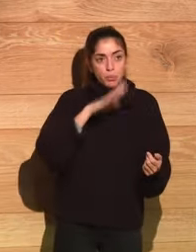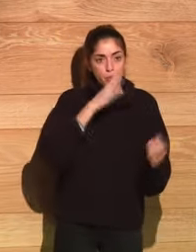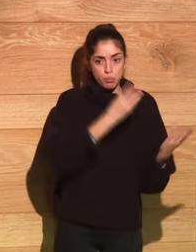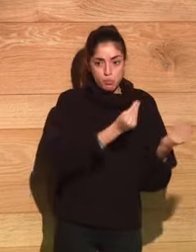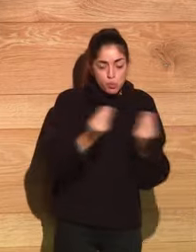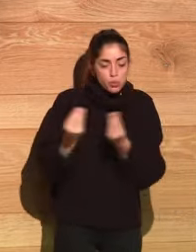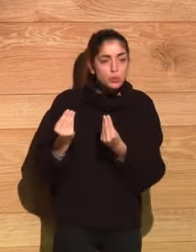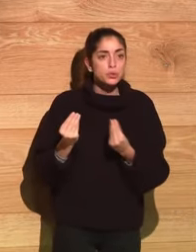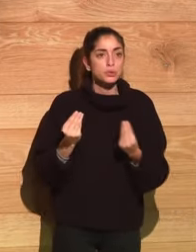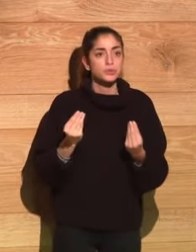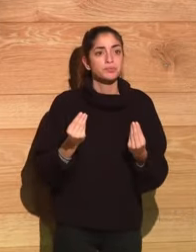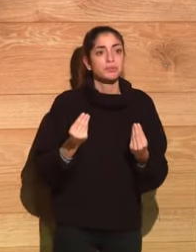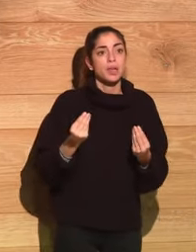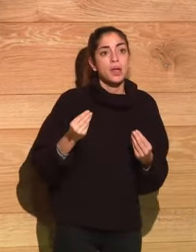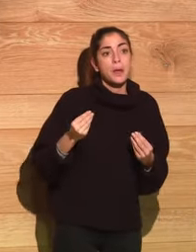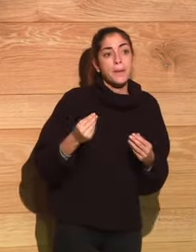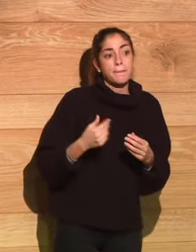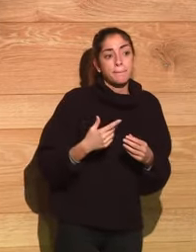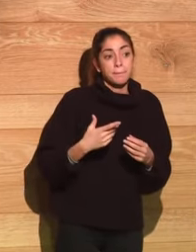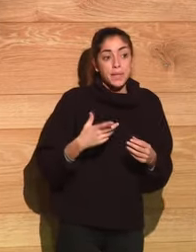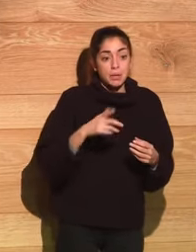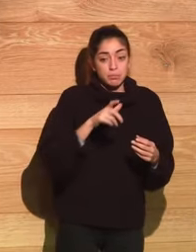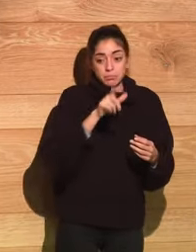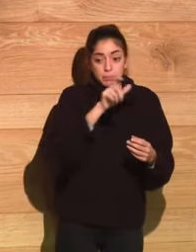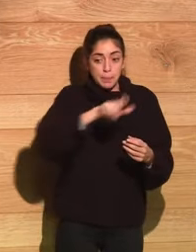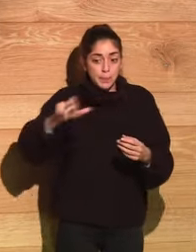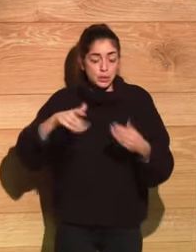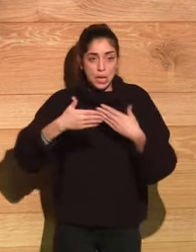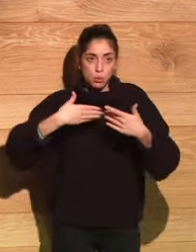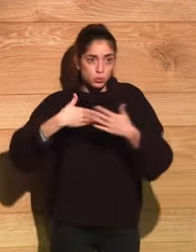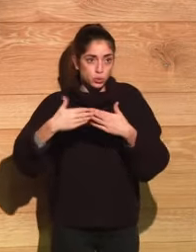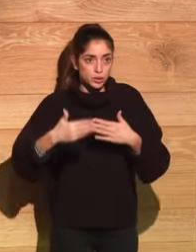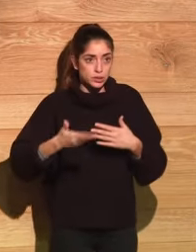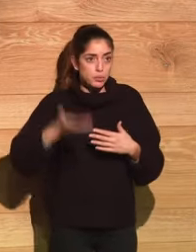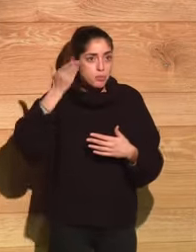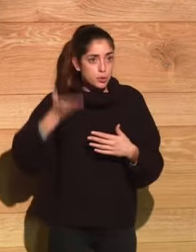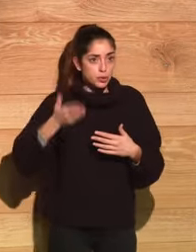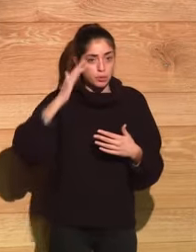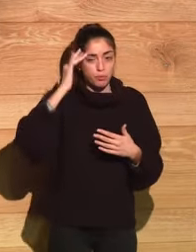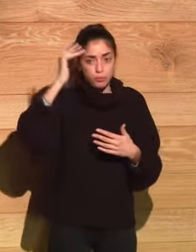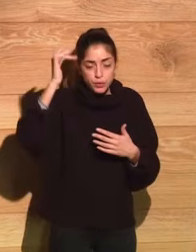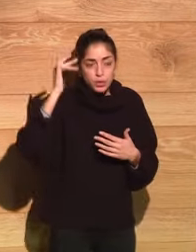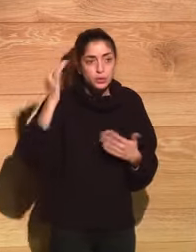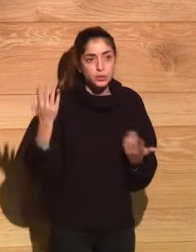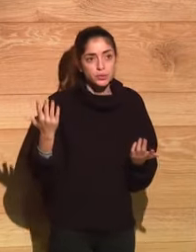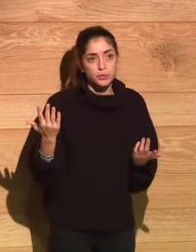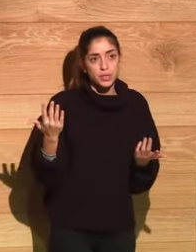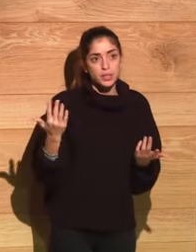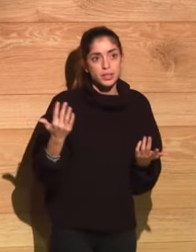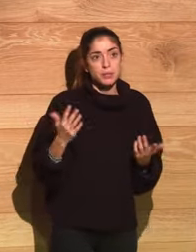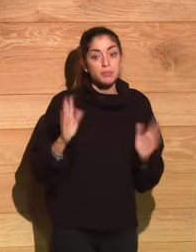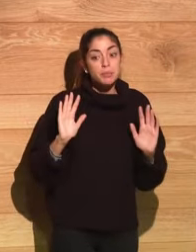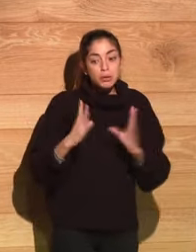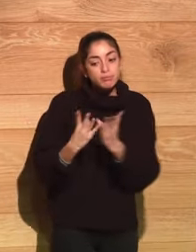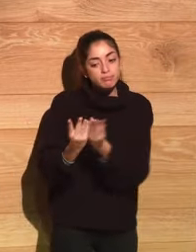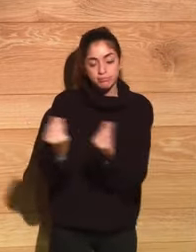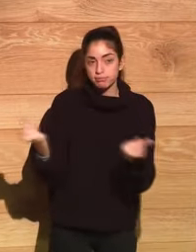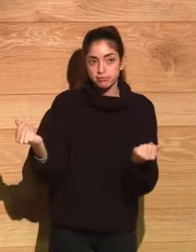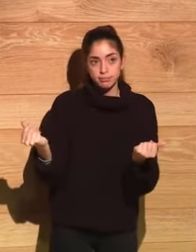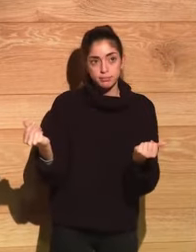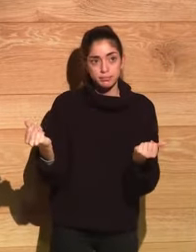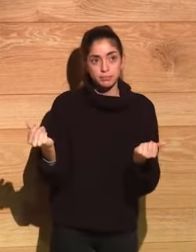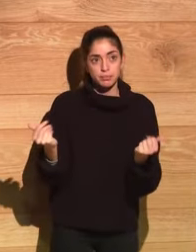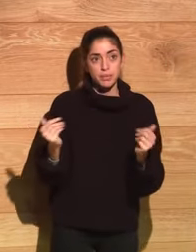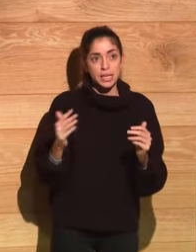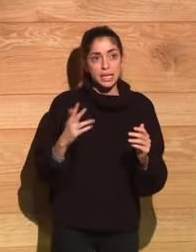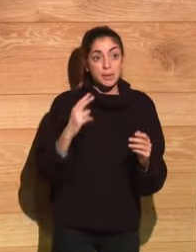García Valdeavellano, Manuel García Morente, el mejor expositor que había de filosofía, eran muchos y habían realmente desaparecido. Supongo que por